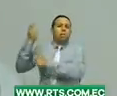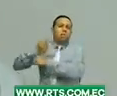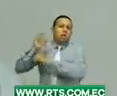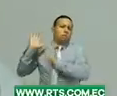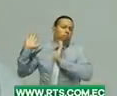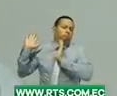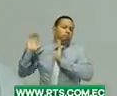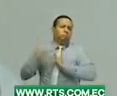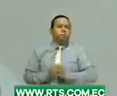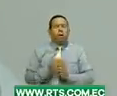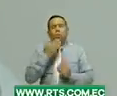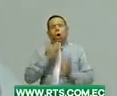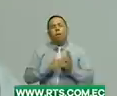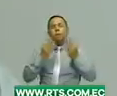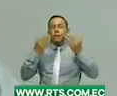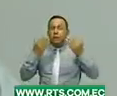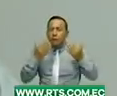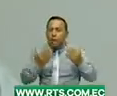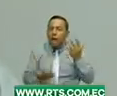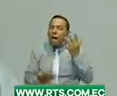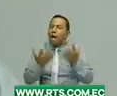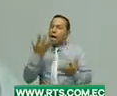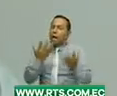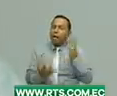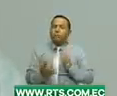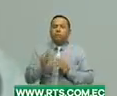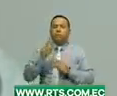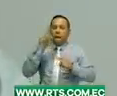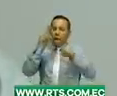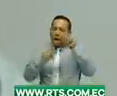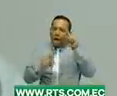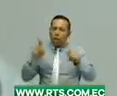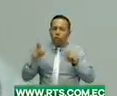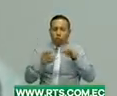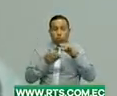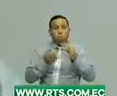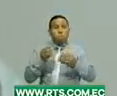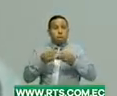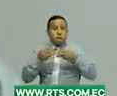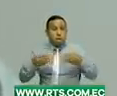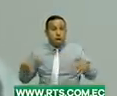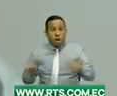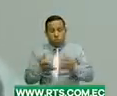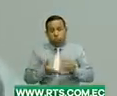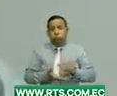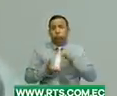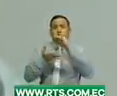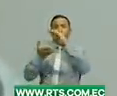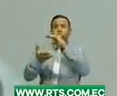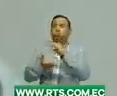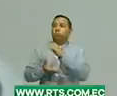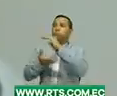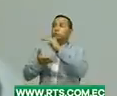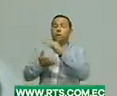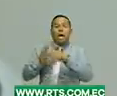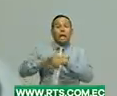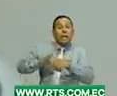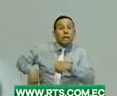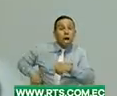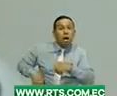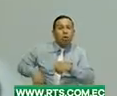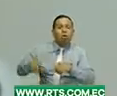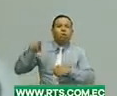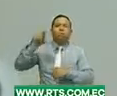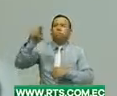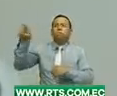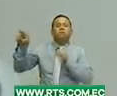el caso de que en algunas jurisdicciones no llegue el material. Tendrá que repetirse la elección